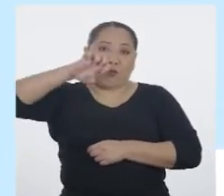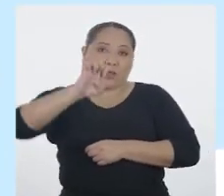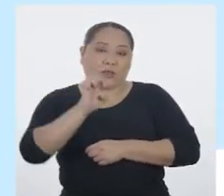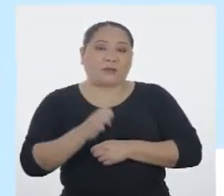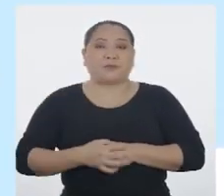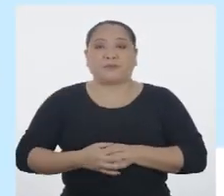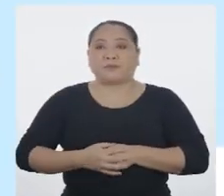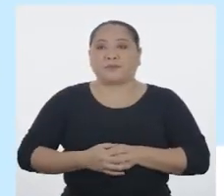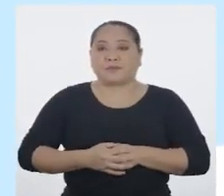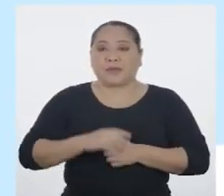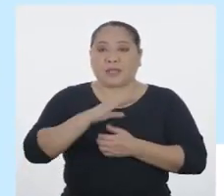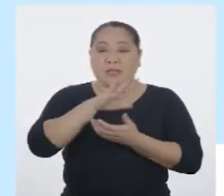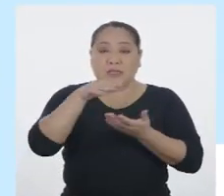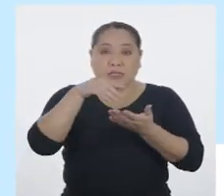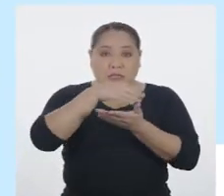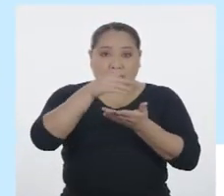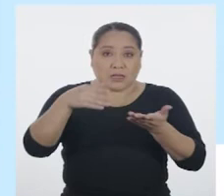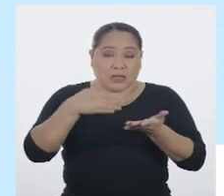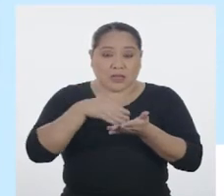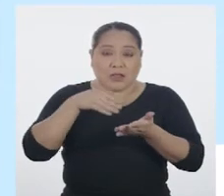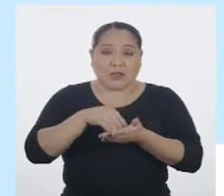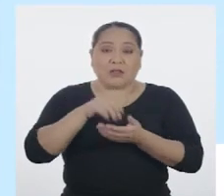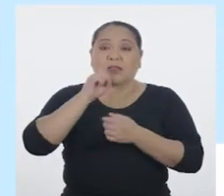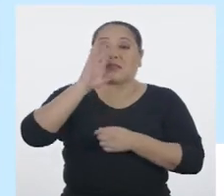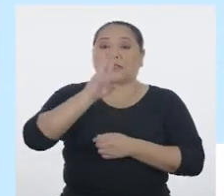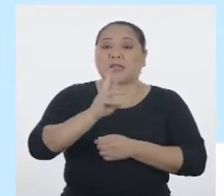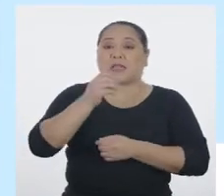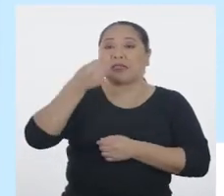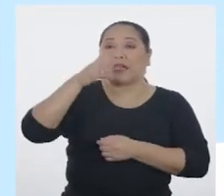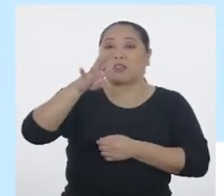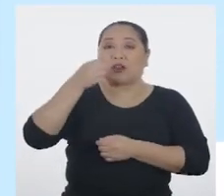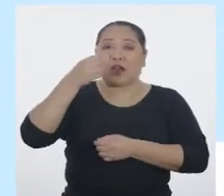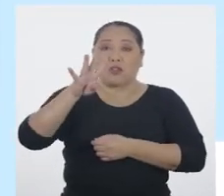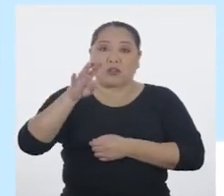www.cenami.gov.pe Central de Pronósticos